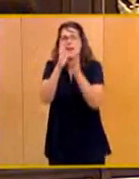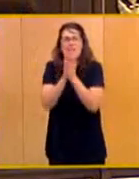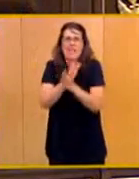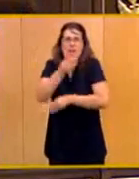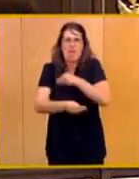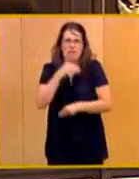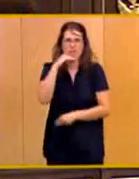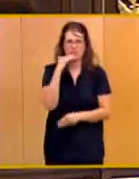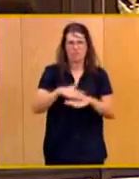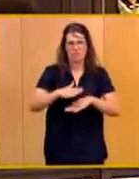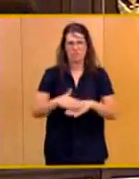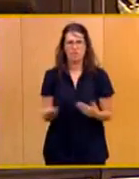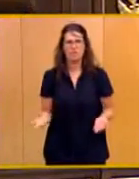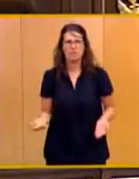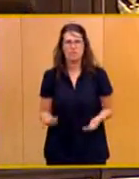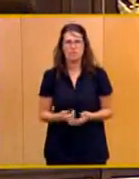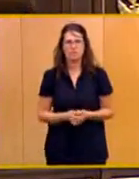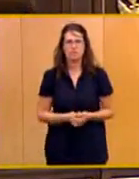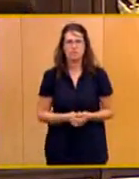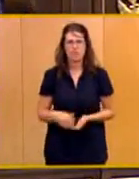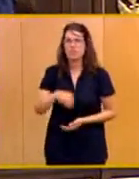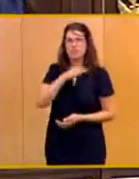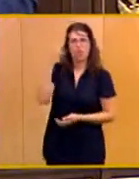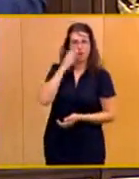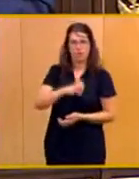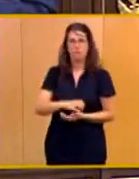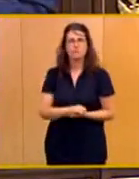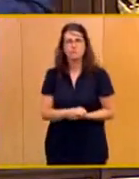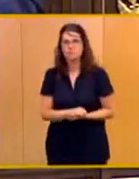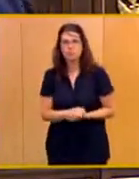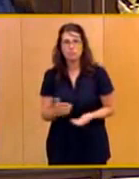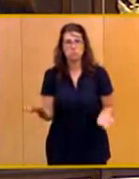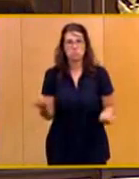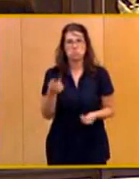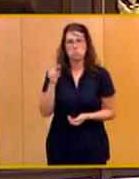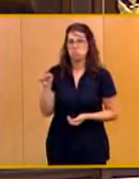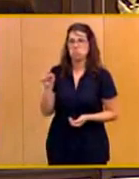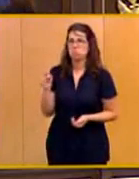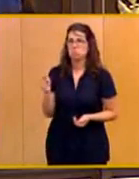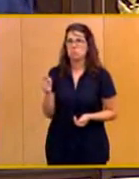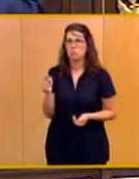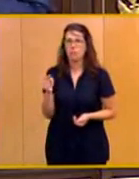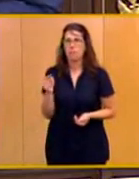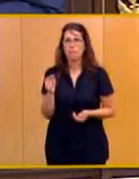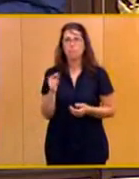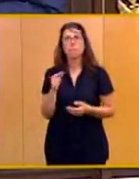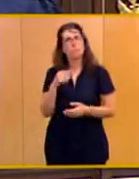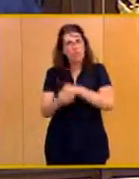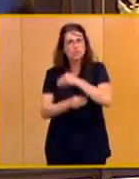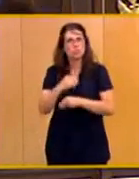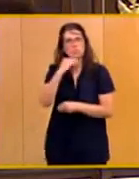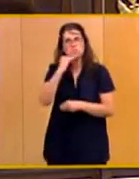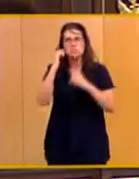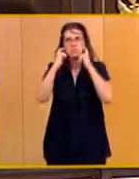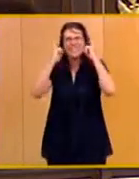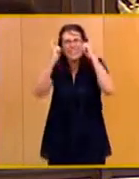Señor Rajoy, ha hecho un intento, una aproximación de